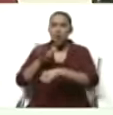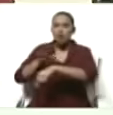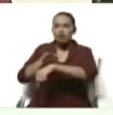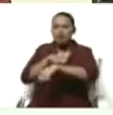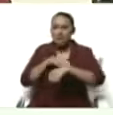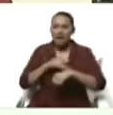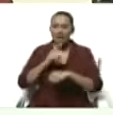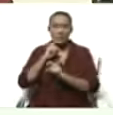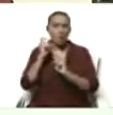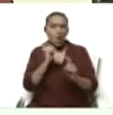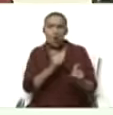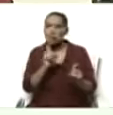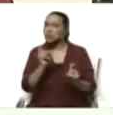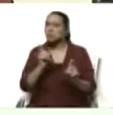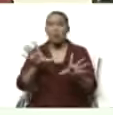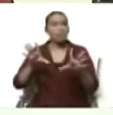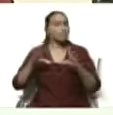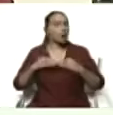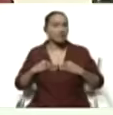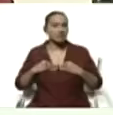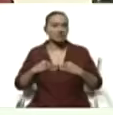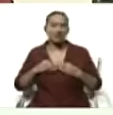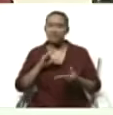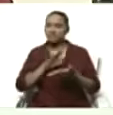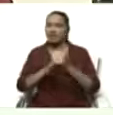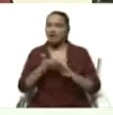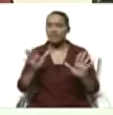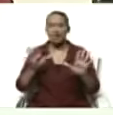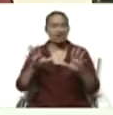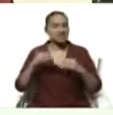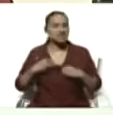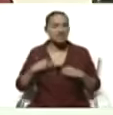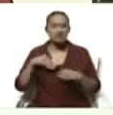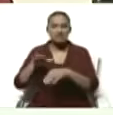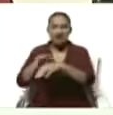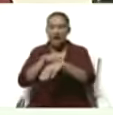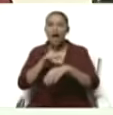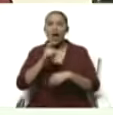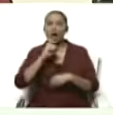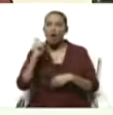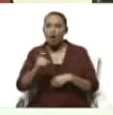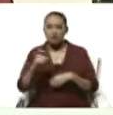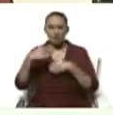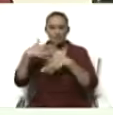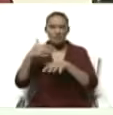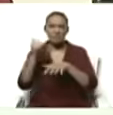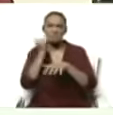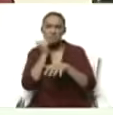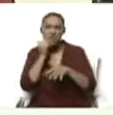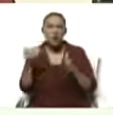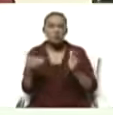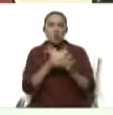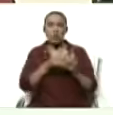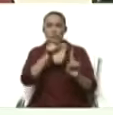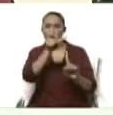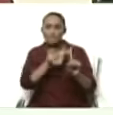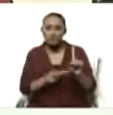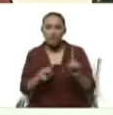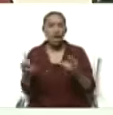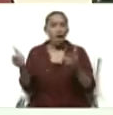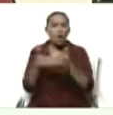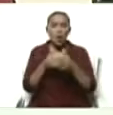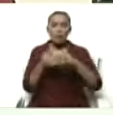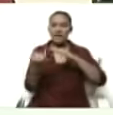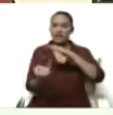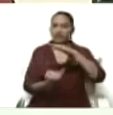al odio ni llamados al odio manifestaciones llamad al odio contra una persona contra una institución